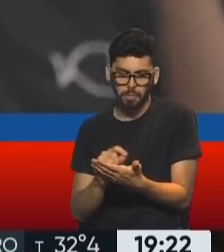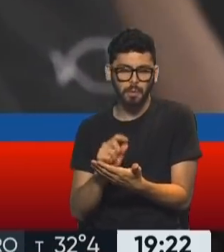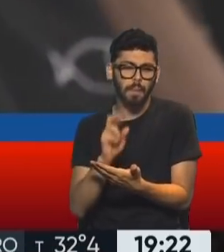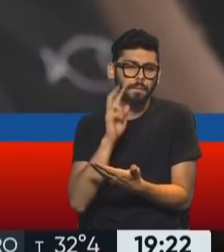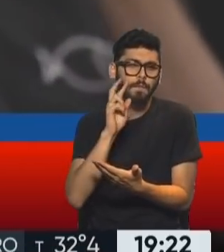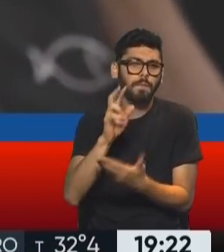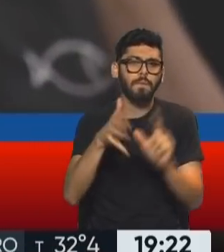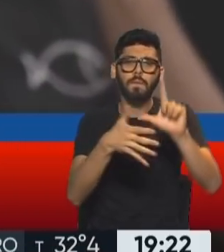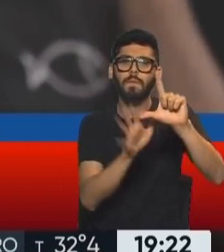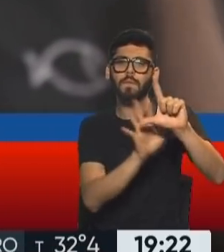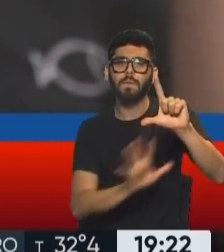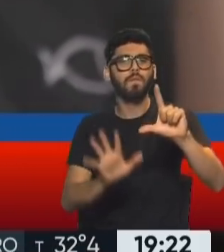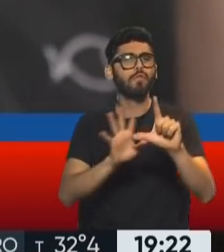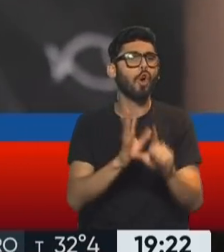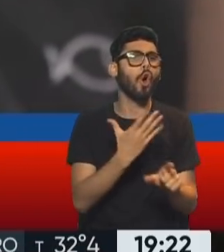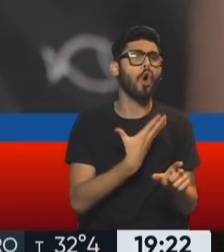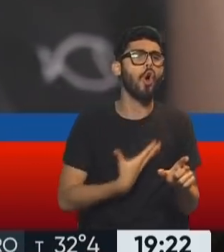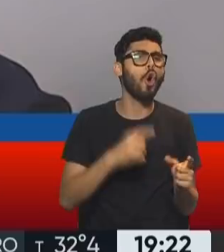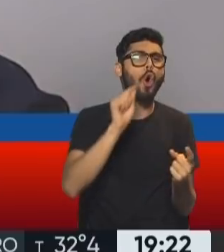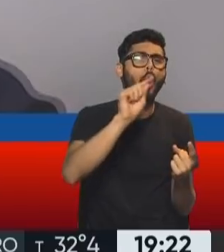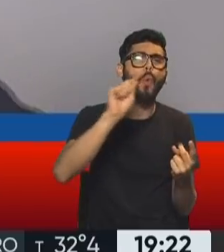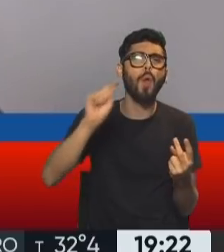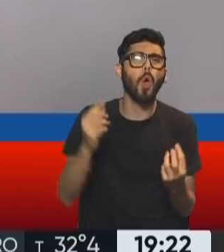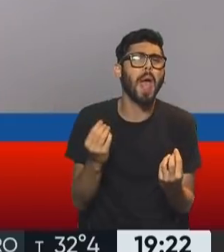del continente, cómo habían evolucionado